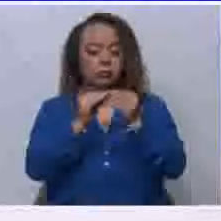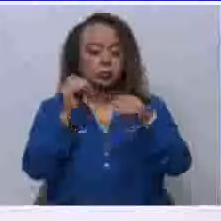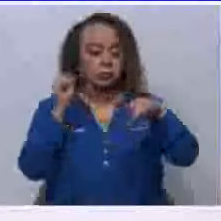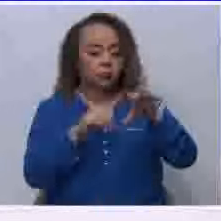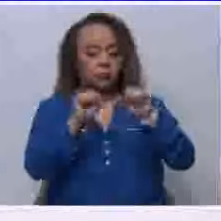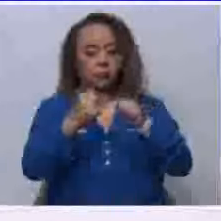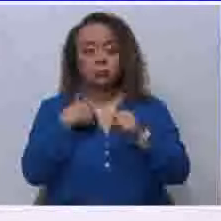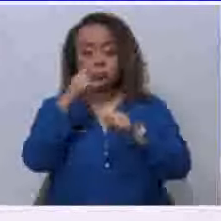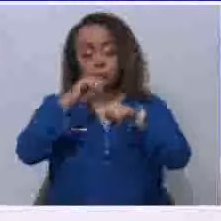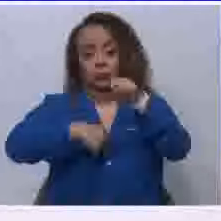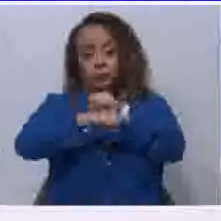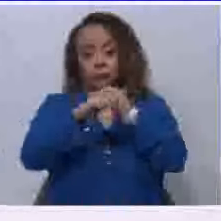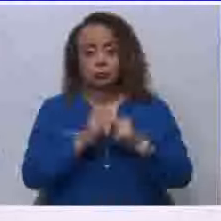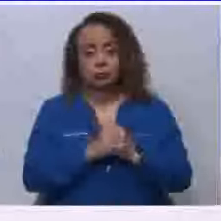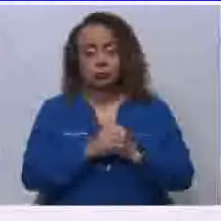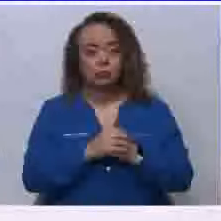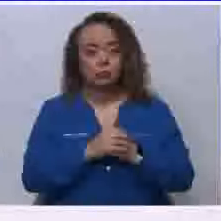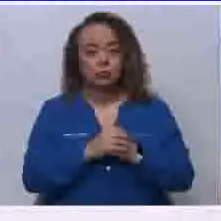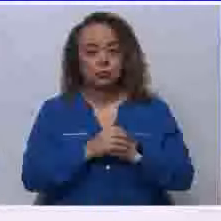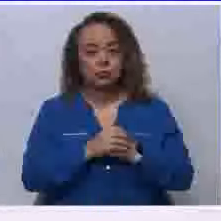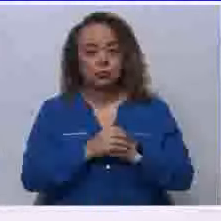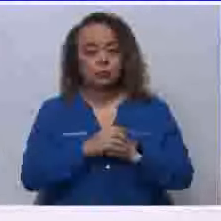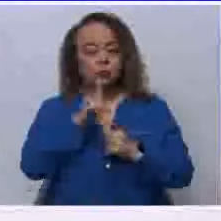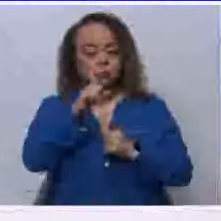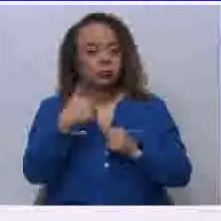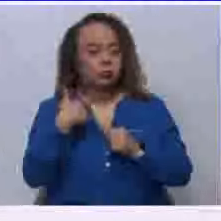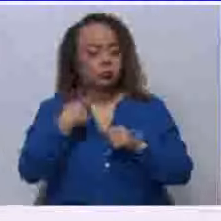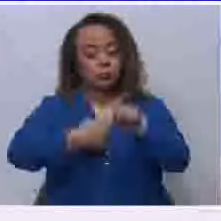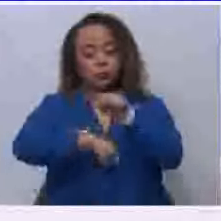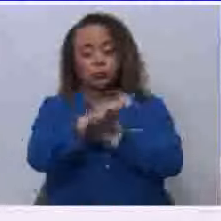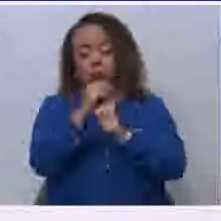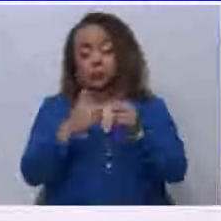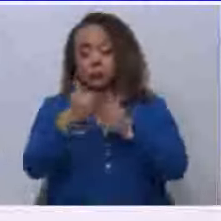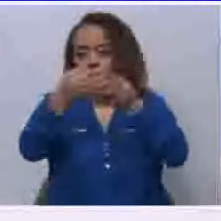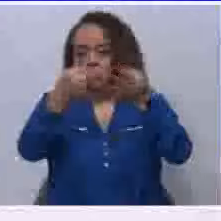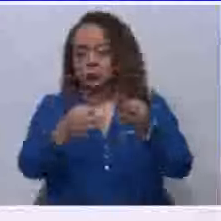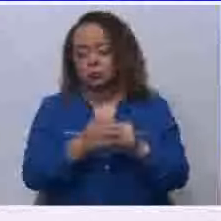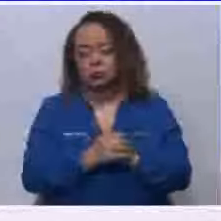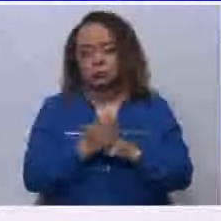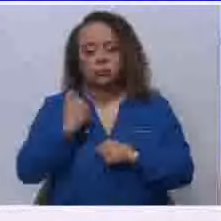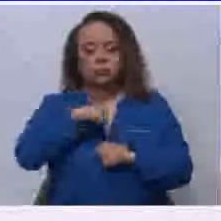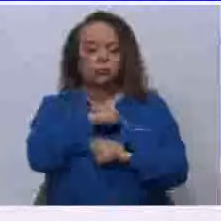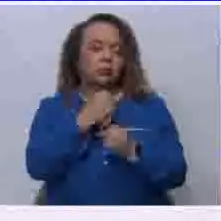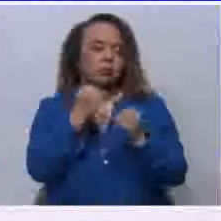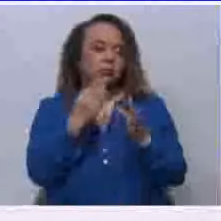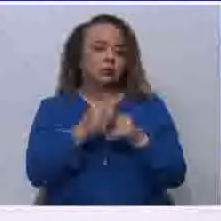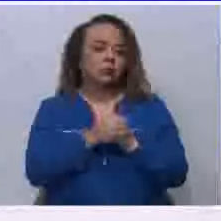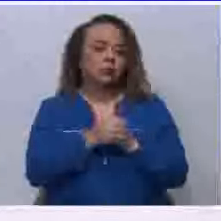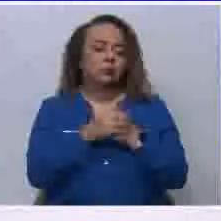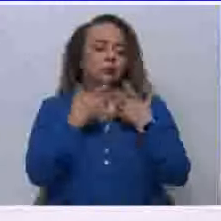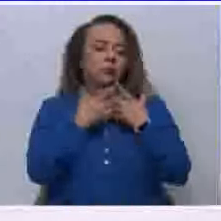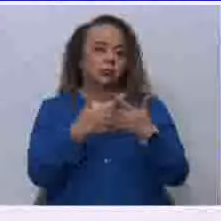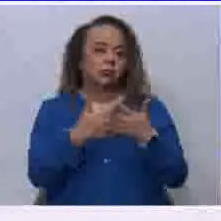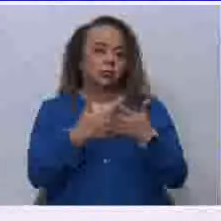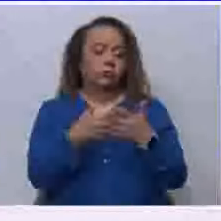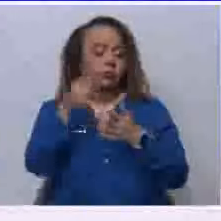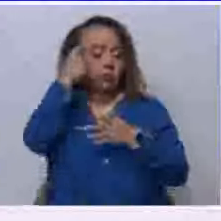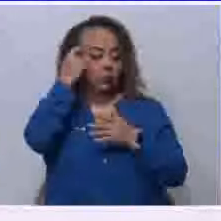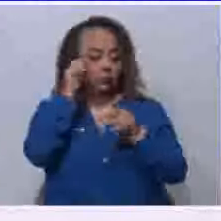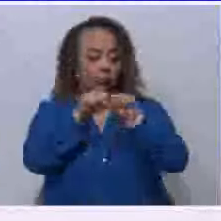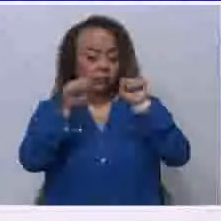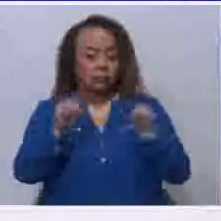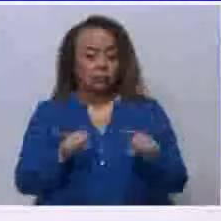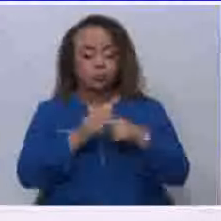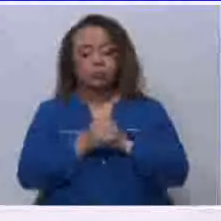que pueda tener un futbolista de ataque. Hay que generarle fútbol y que después defina. O sea, estamos bastantes casilleros atrás, pensando a nivel